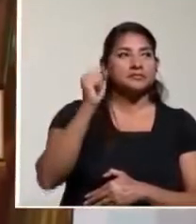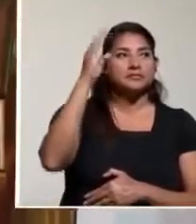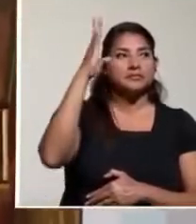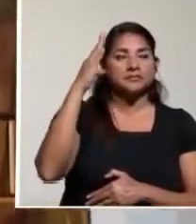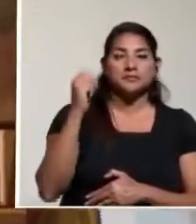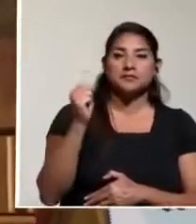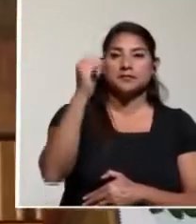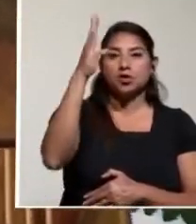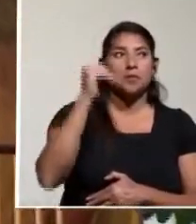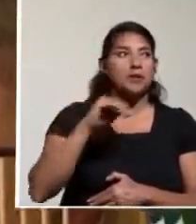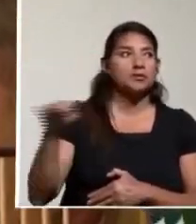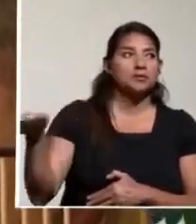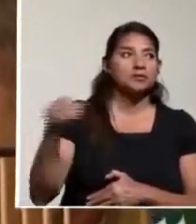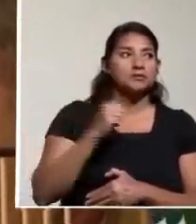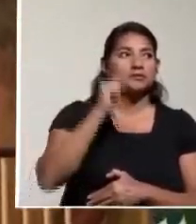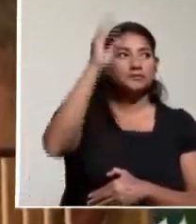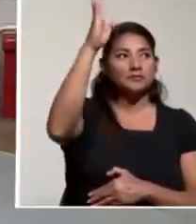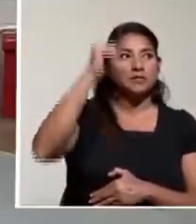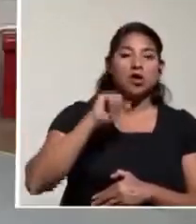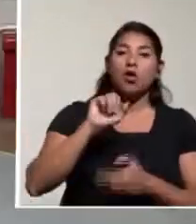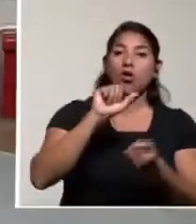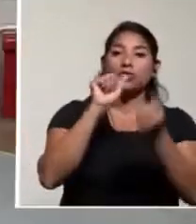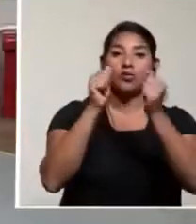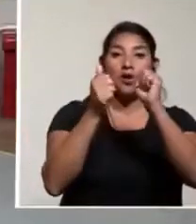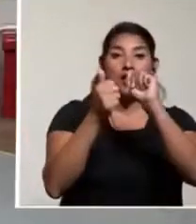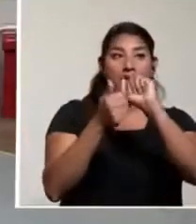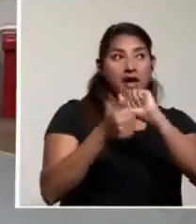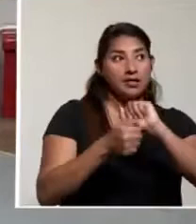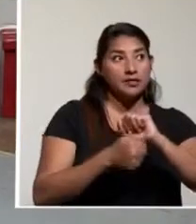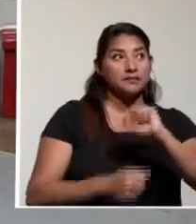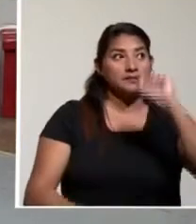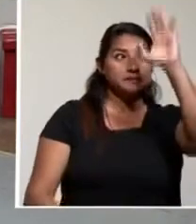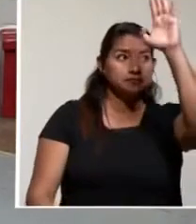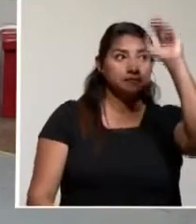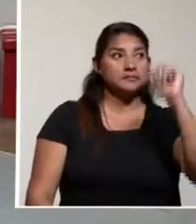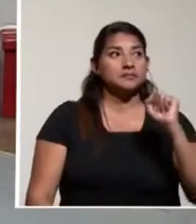Aquí combinamos. Otro lado.